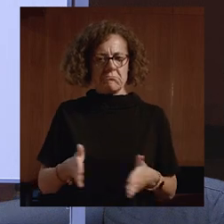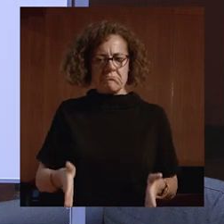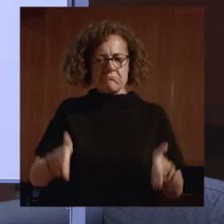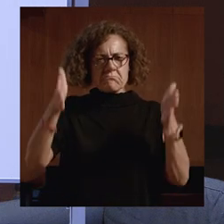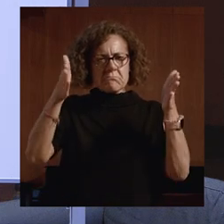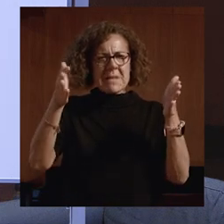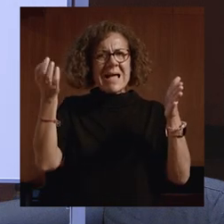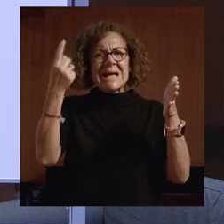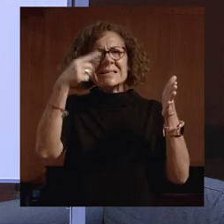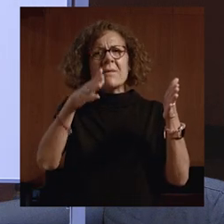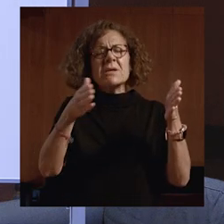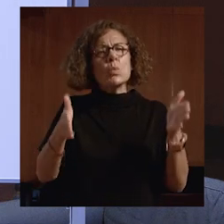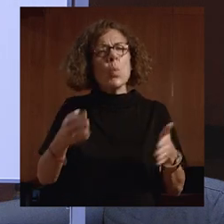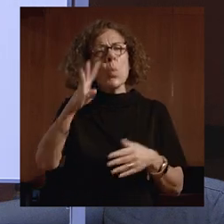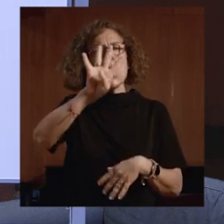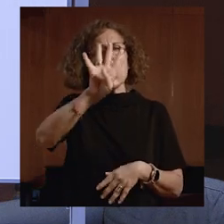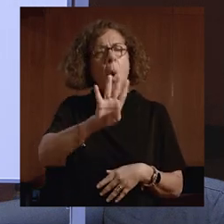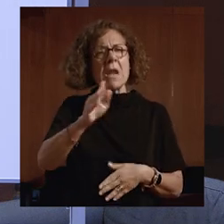¿Alguien sabe lo que es la cuarta pared?